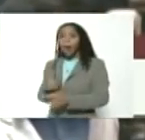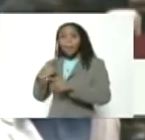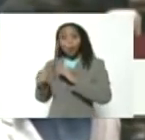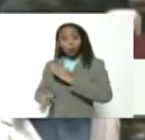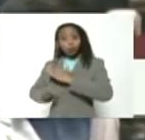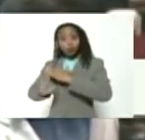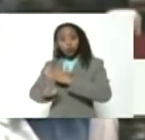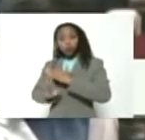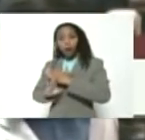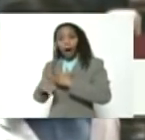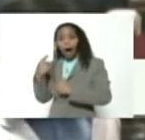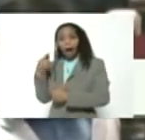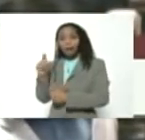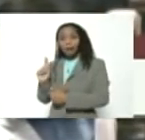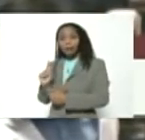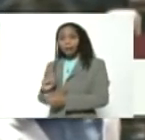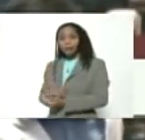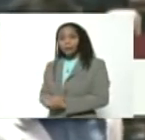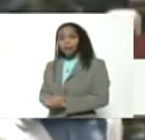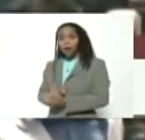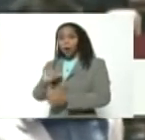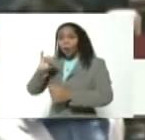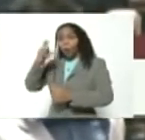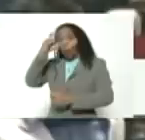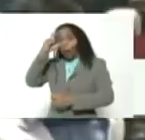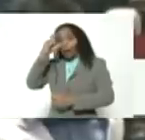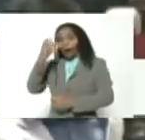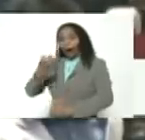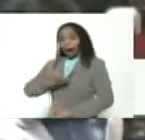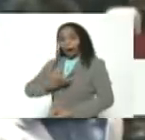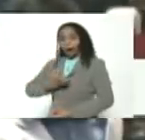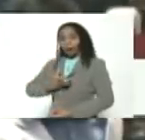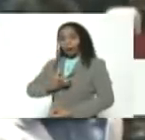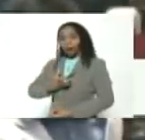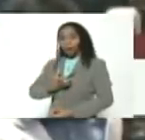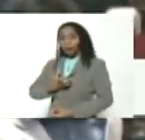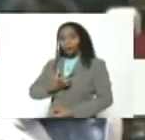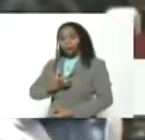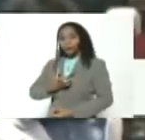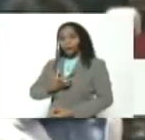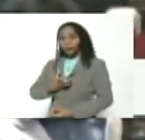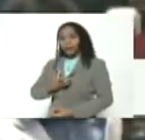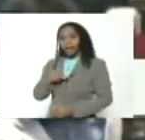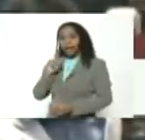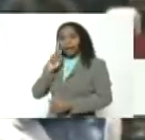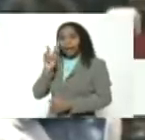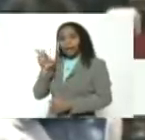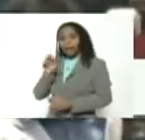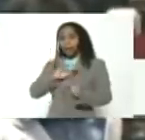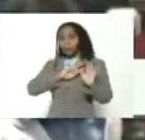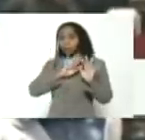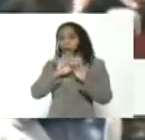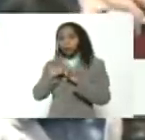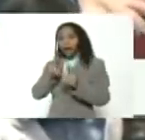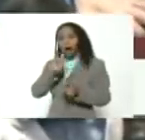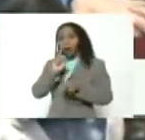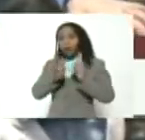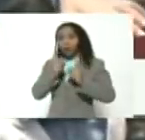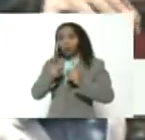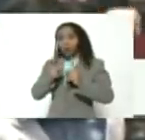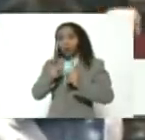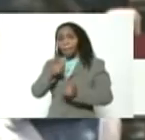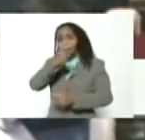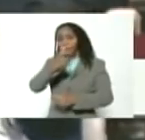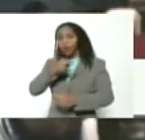todavía Jorge Rodríguez, el alcalde, y de la peste bajamos aquellos cadáveres y los colocamos